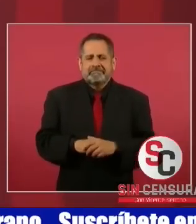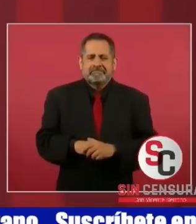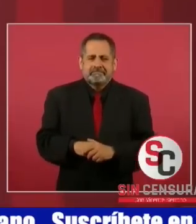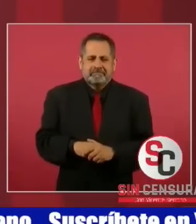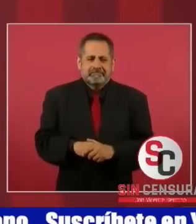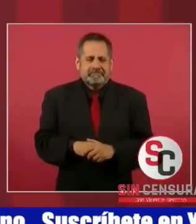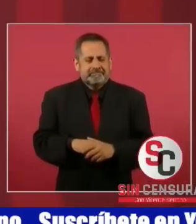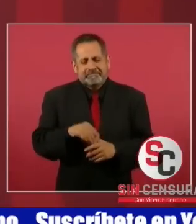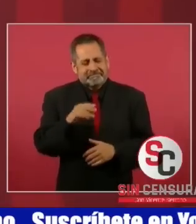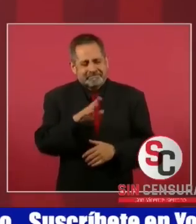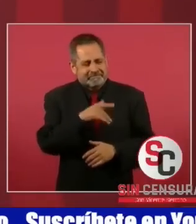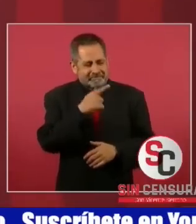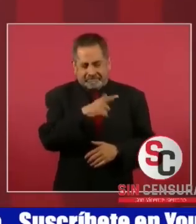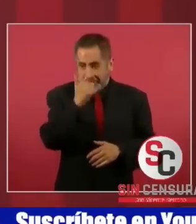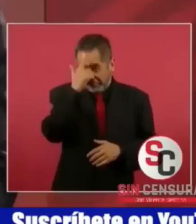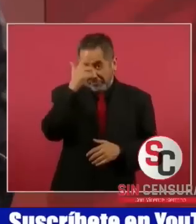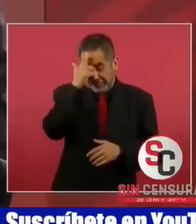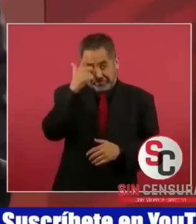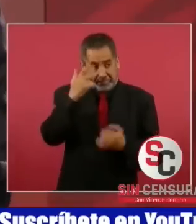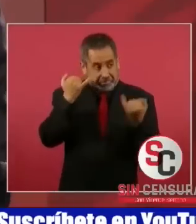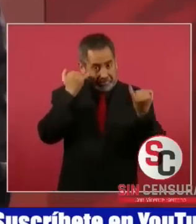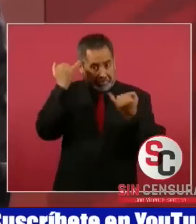decirlo amablemente, una volada.